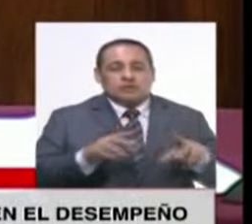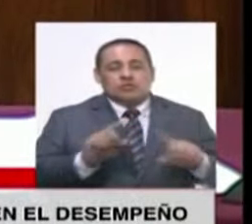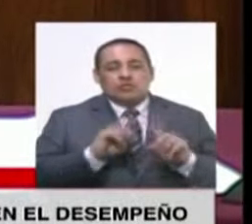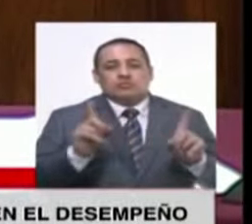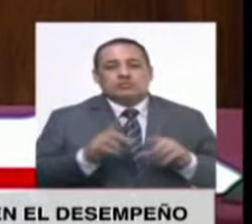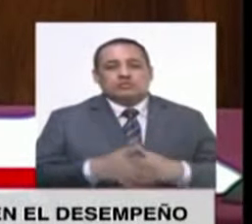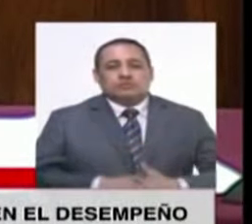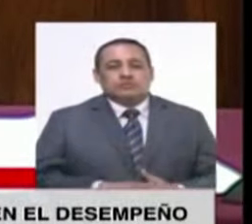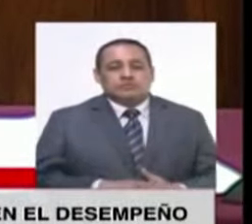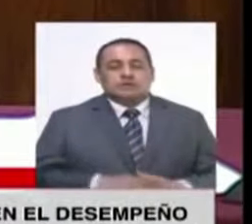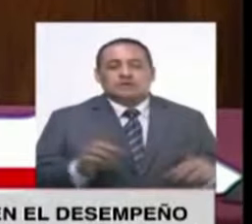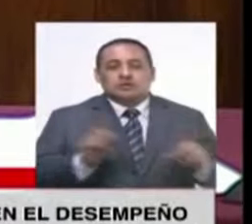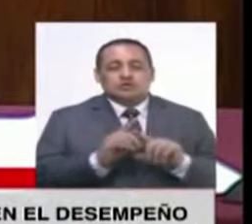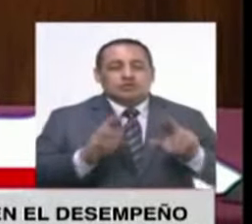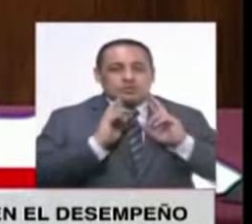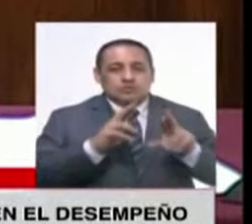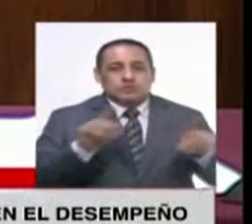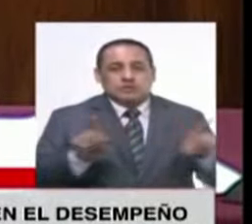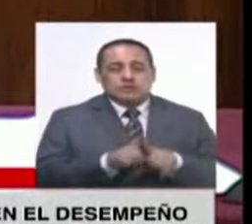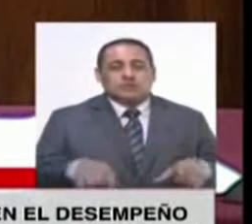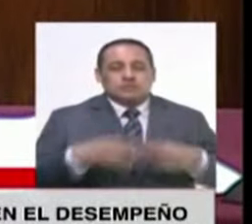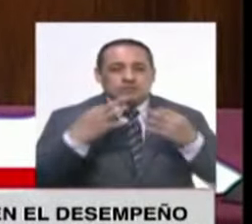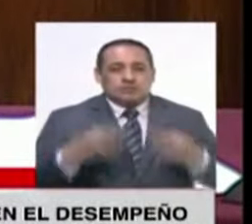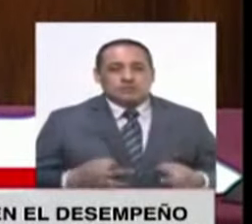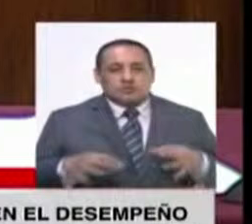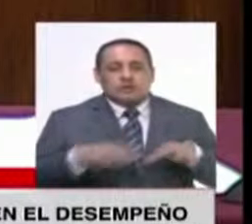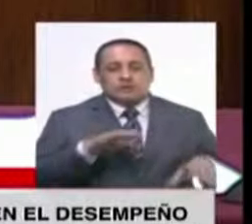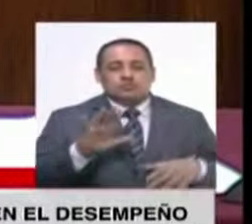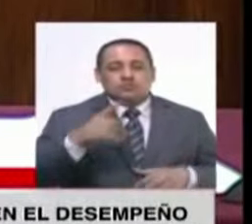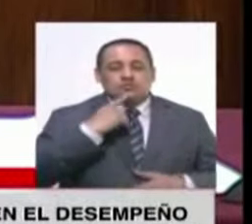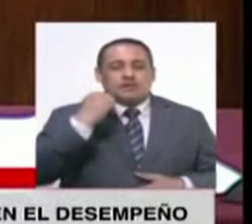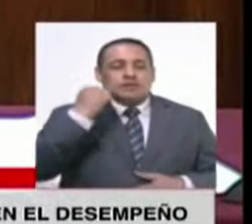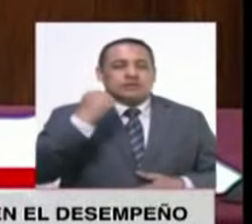o no. Si no responde, está perfectamente haciendo